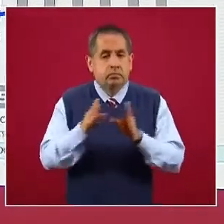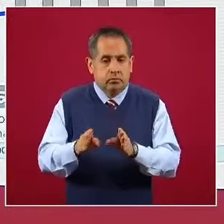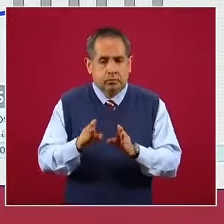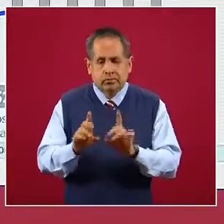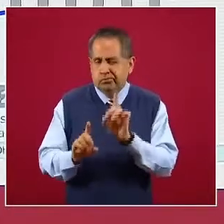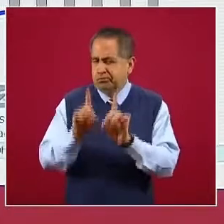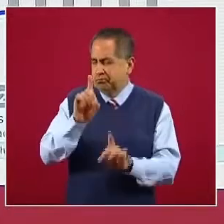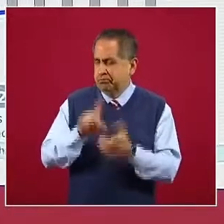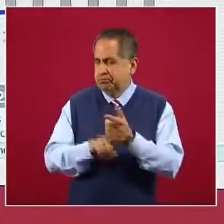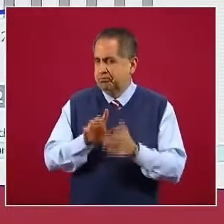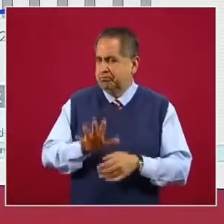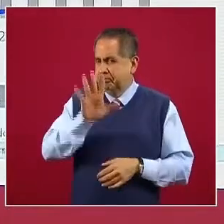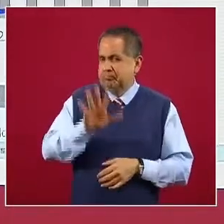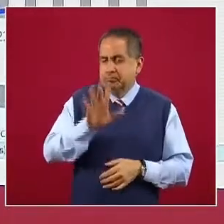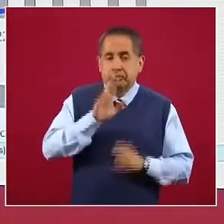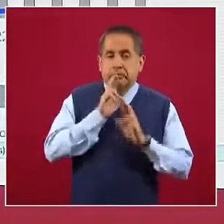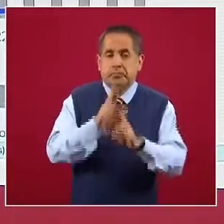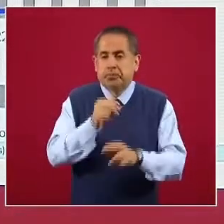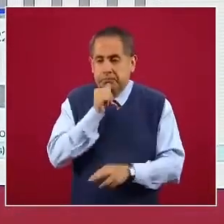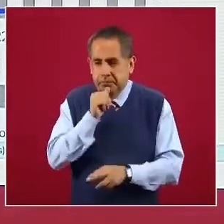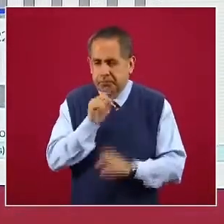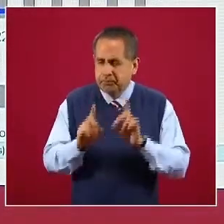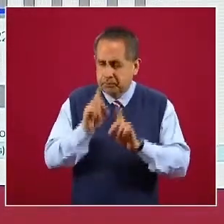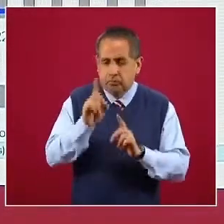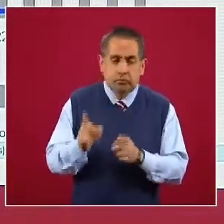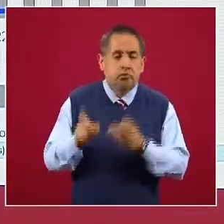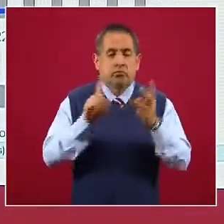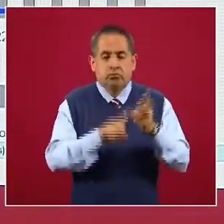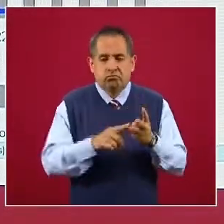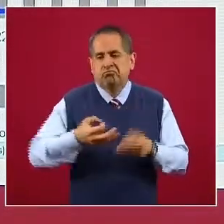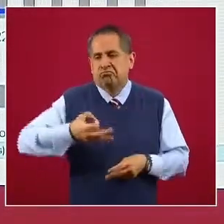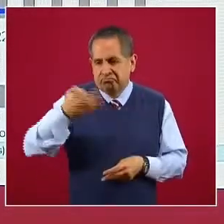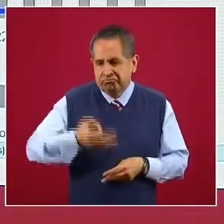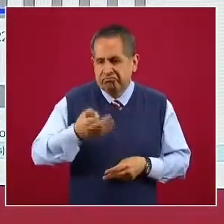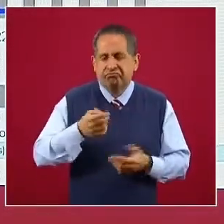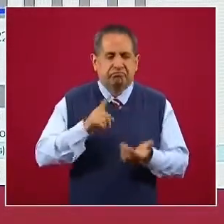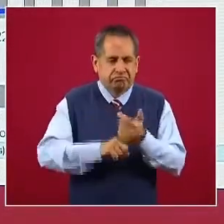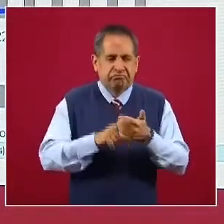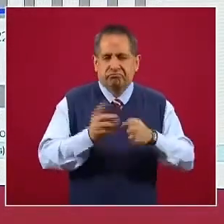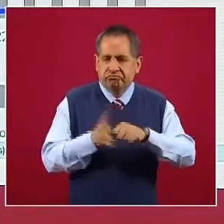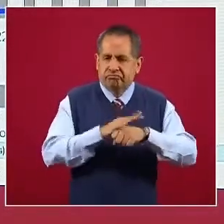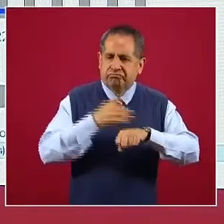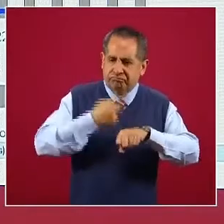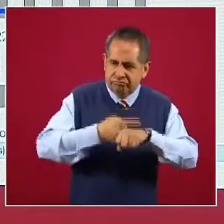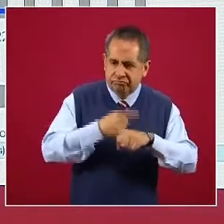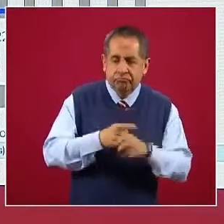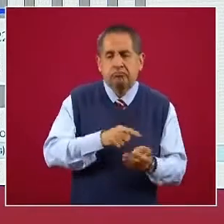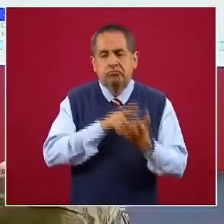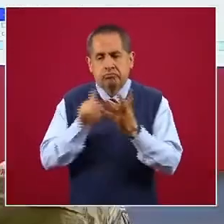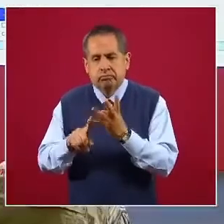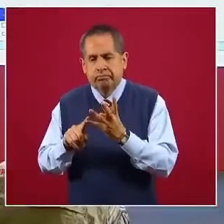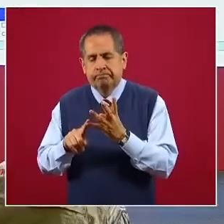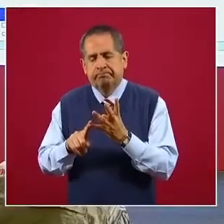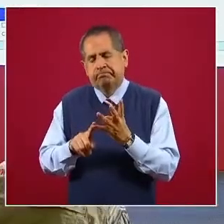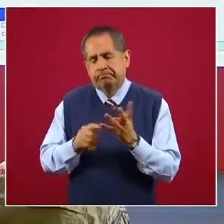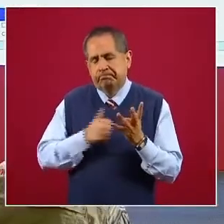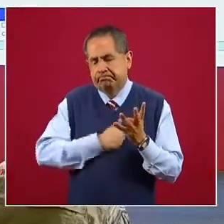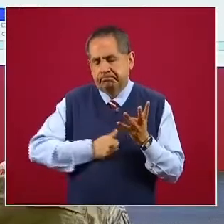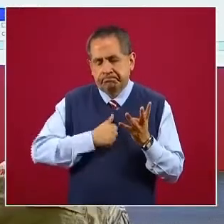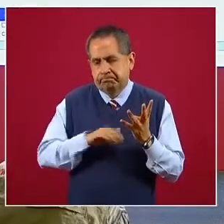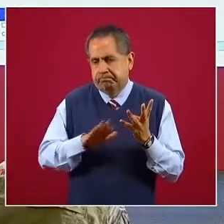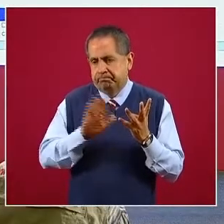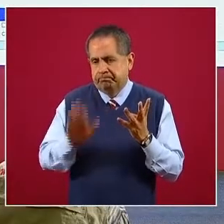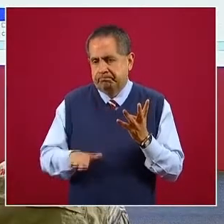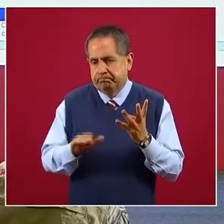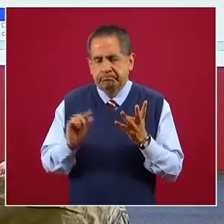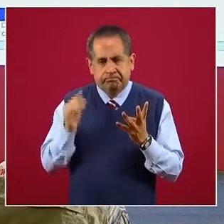como sospechosos y están aguardando el resultado, los confirmados y finalmente también las muy lamentables defunciones que han